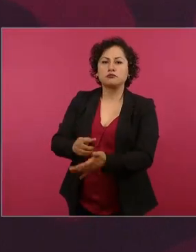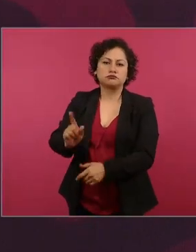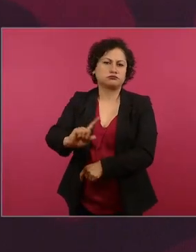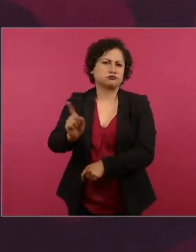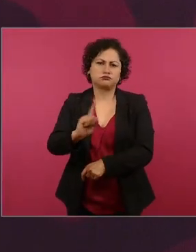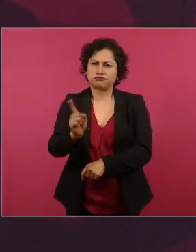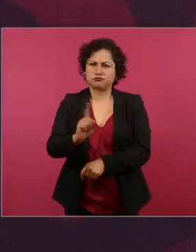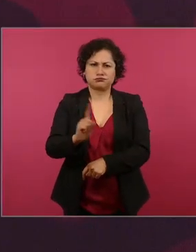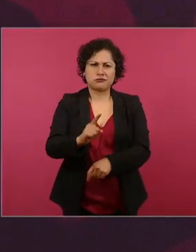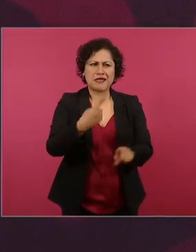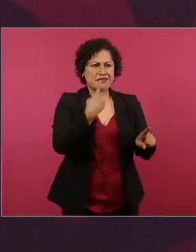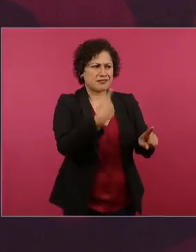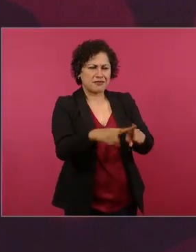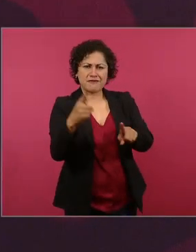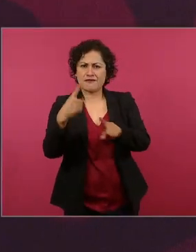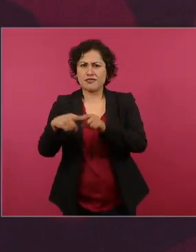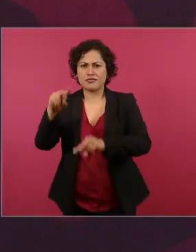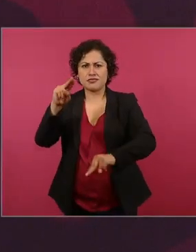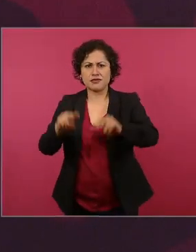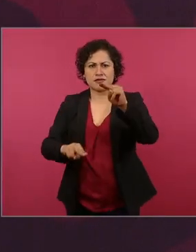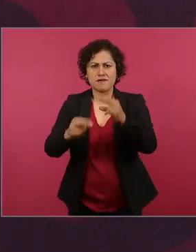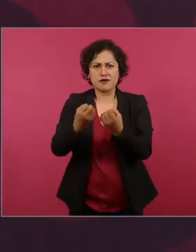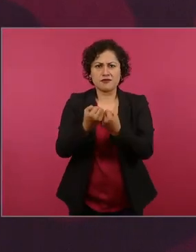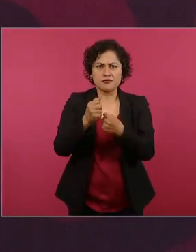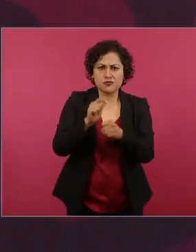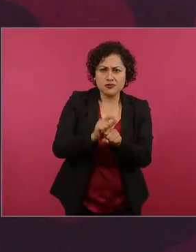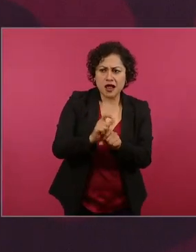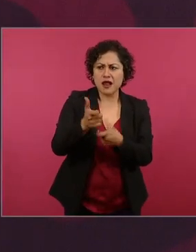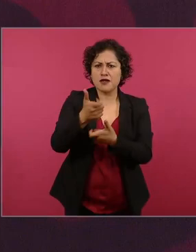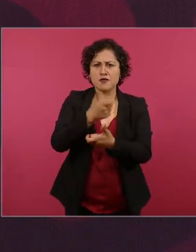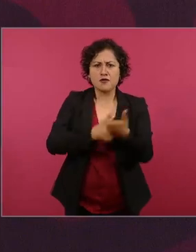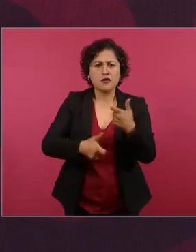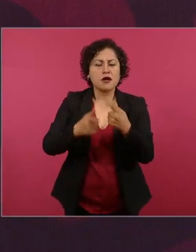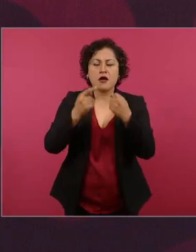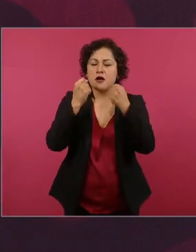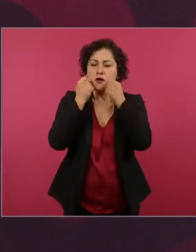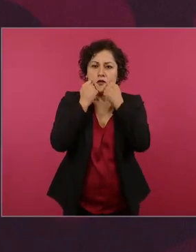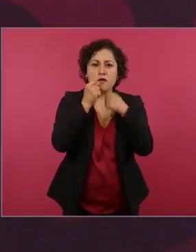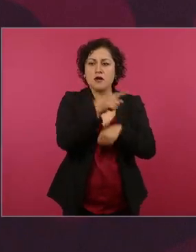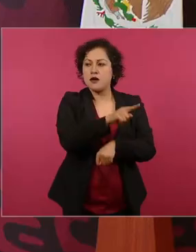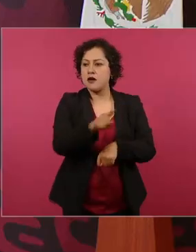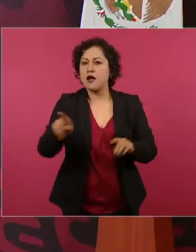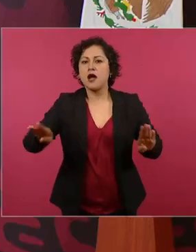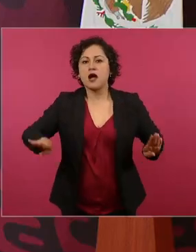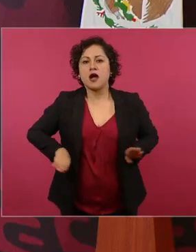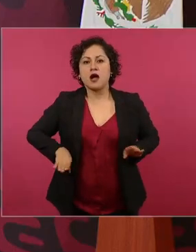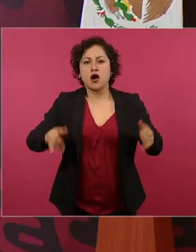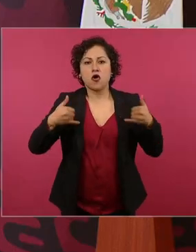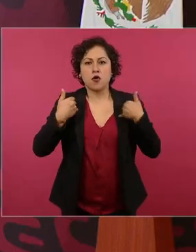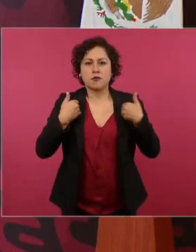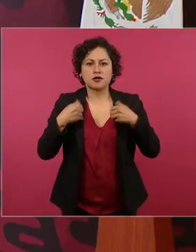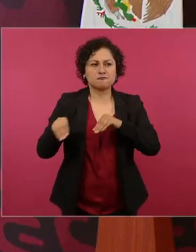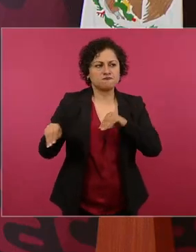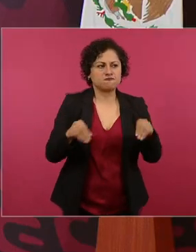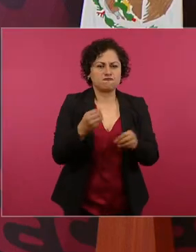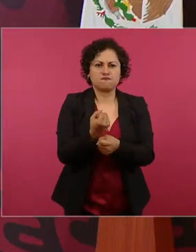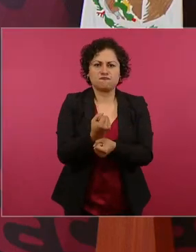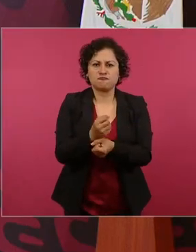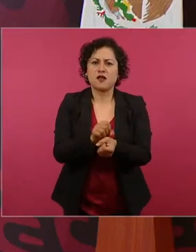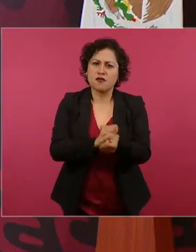todas las clases sociales. Acuérdense que el Libertador,